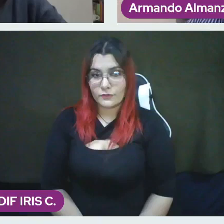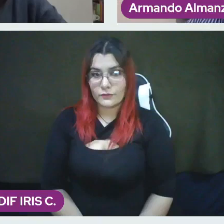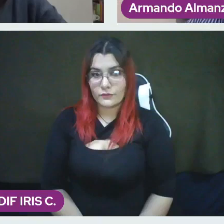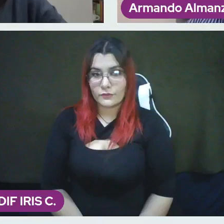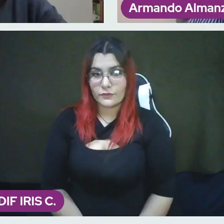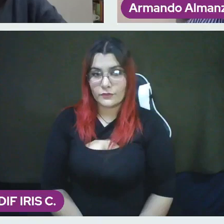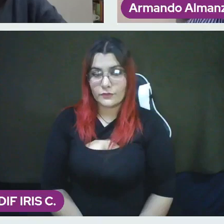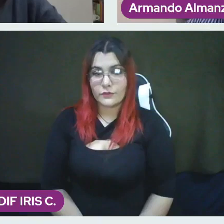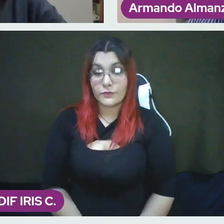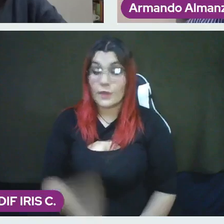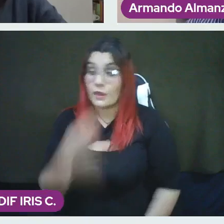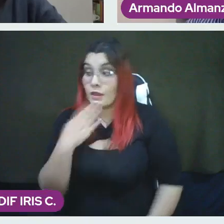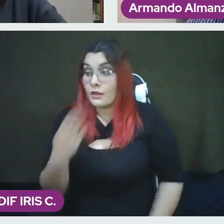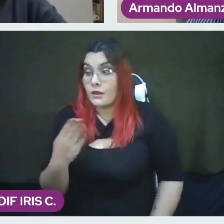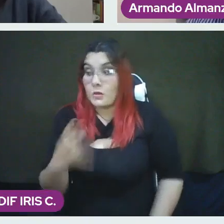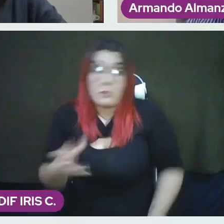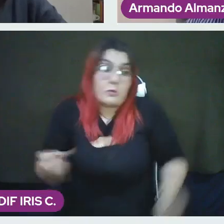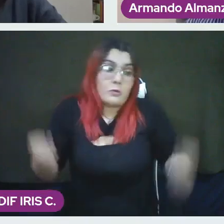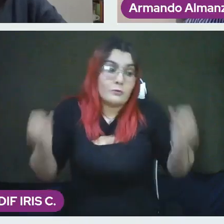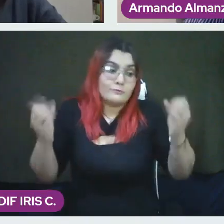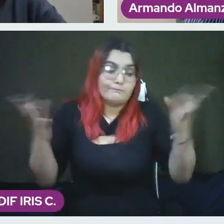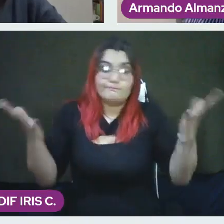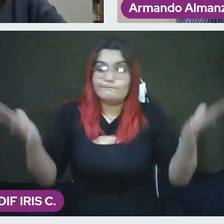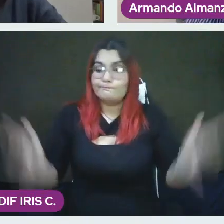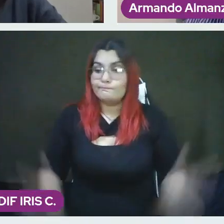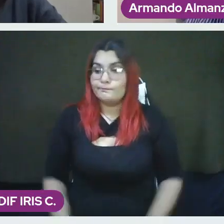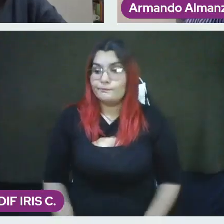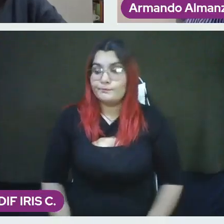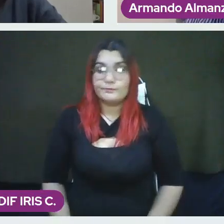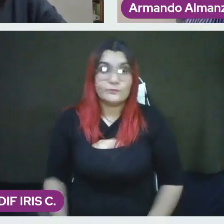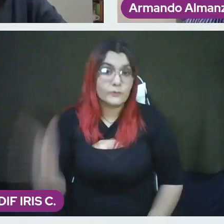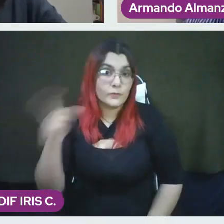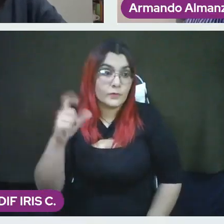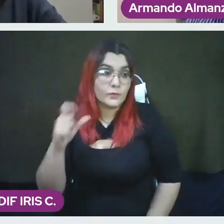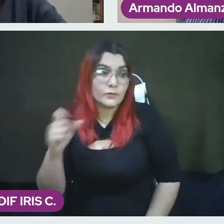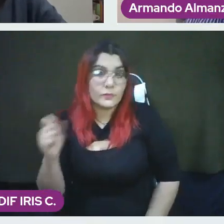Porque de lo contrario, en un ambiente